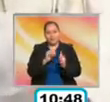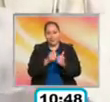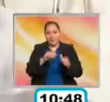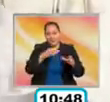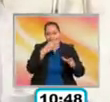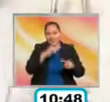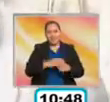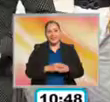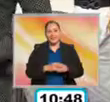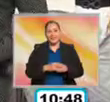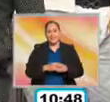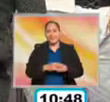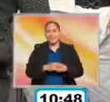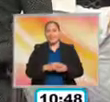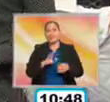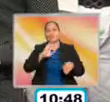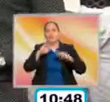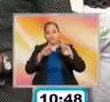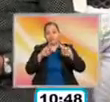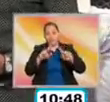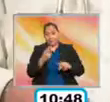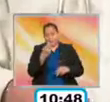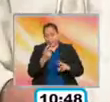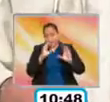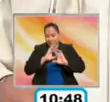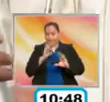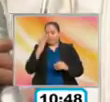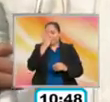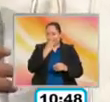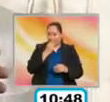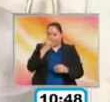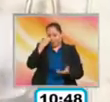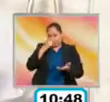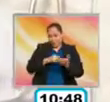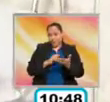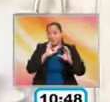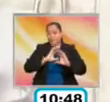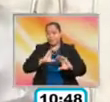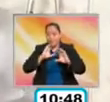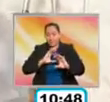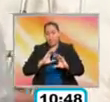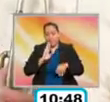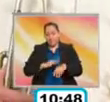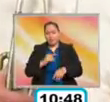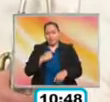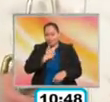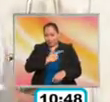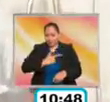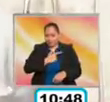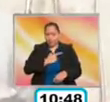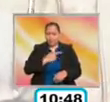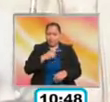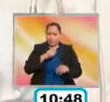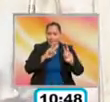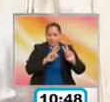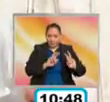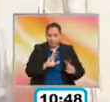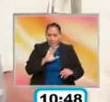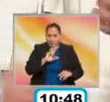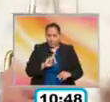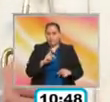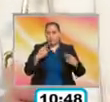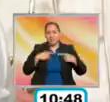llevar. Entonces, Mundo Destruido es una canción hermosa, yo creo que es una de las canciones que más me gustan del disco. Creo yo que mucha gente se